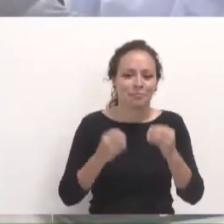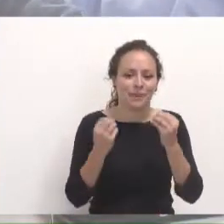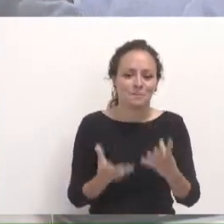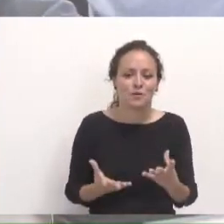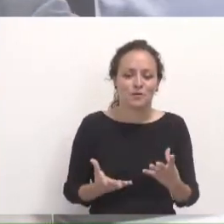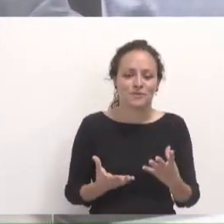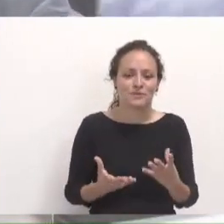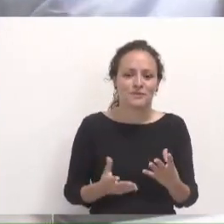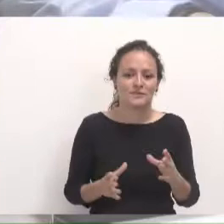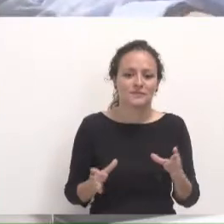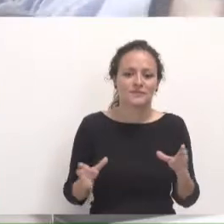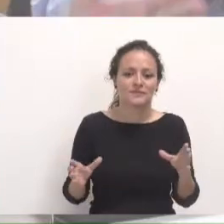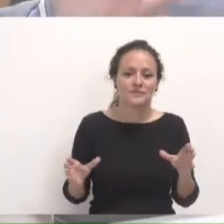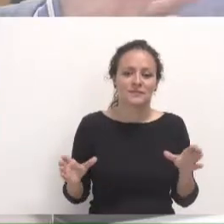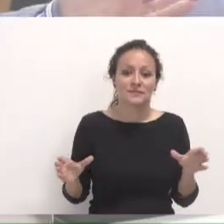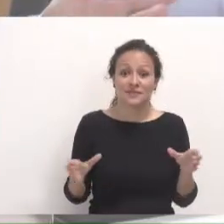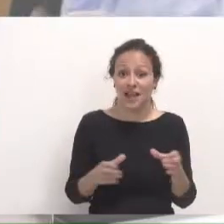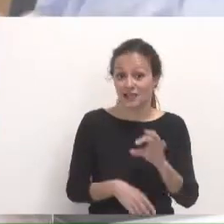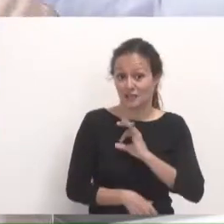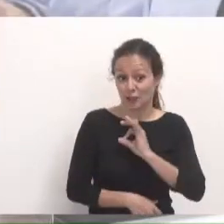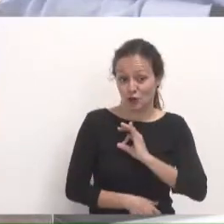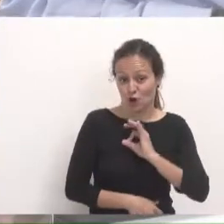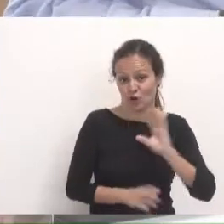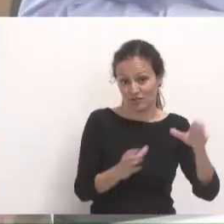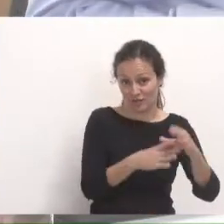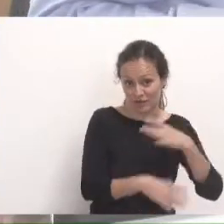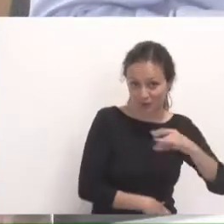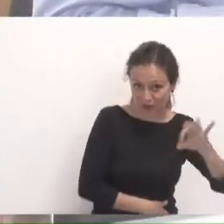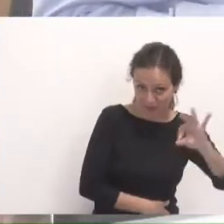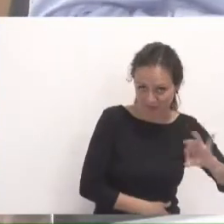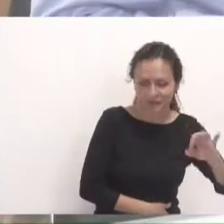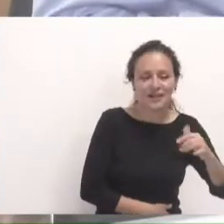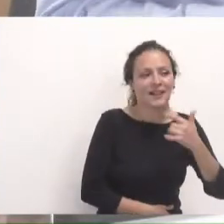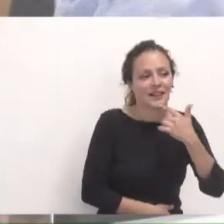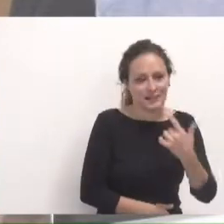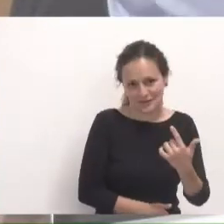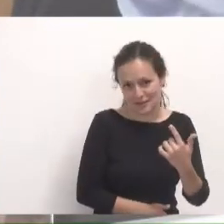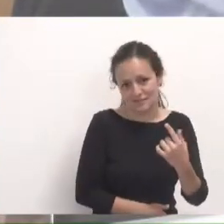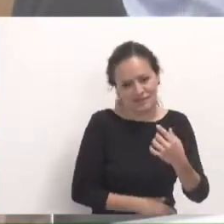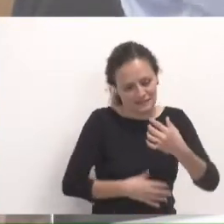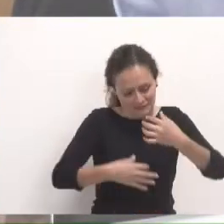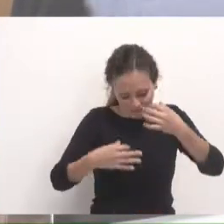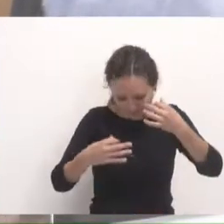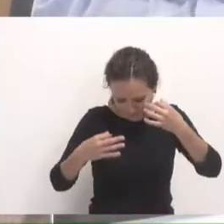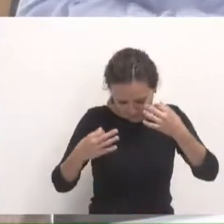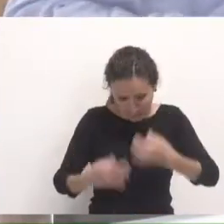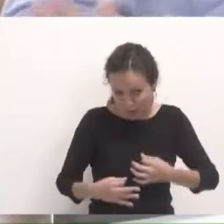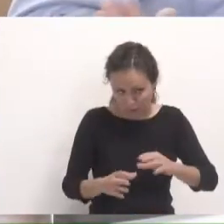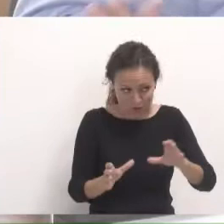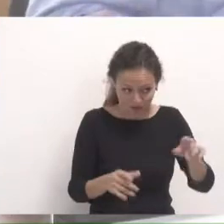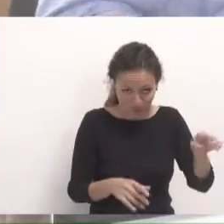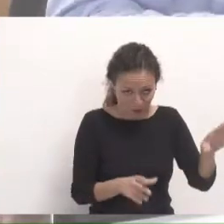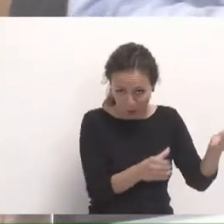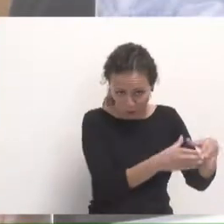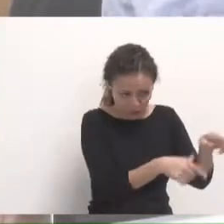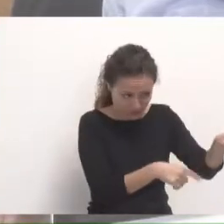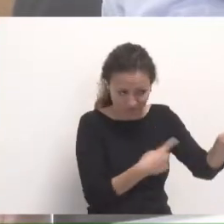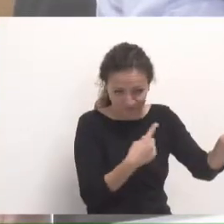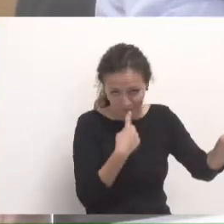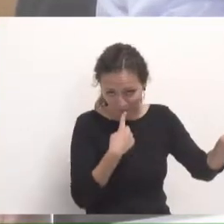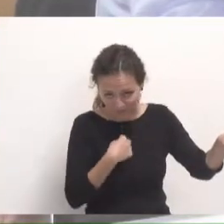comentarle al señor Sabaté que en este caso, y lógicamente, pues habrá una intervención por parte de este compareciente, pero también